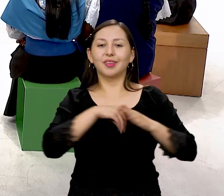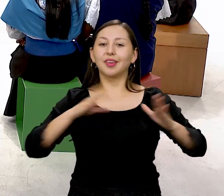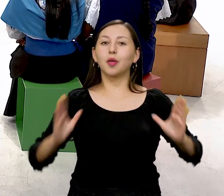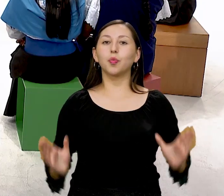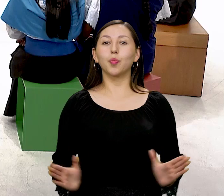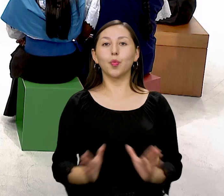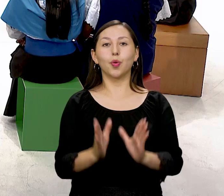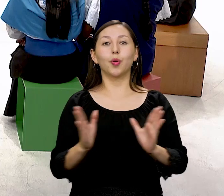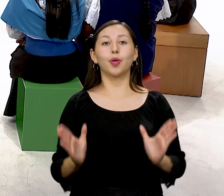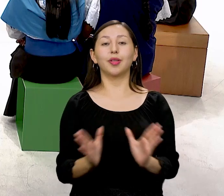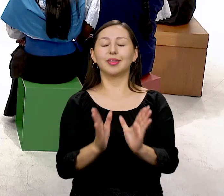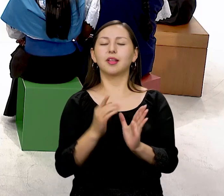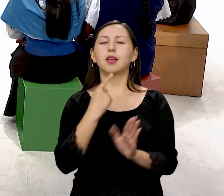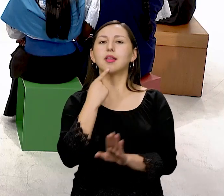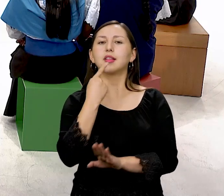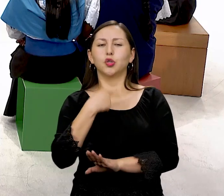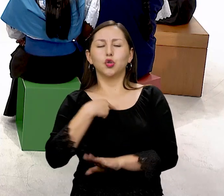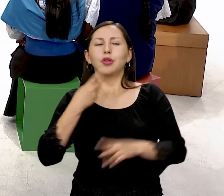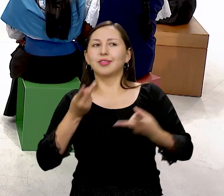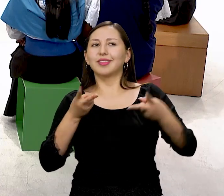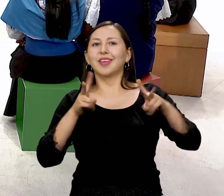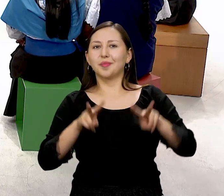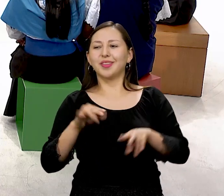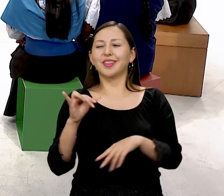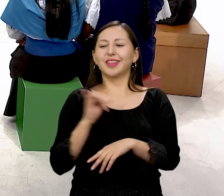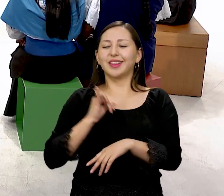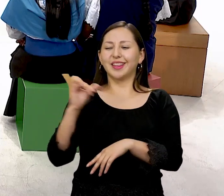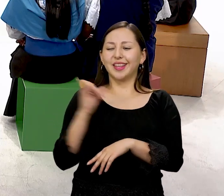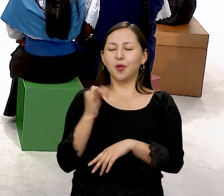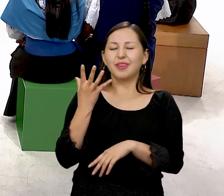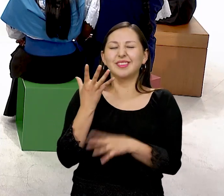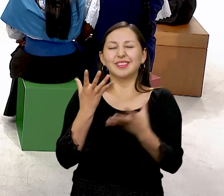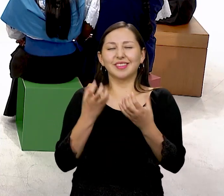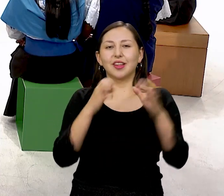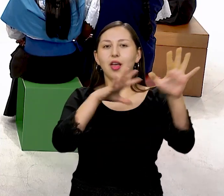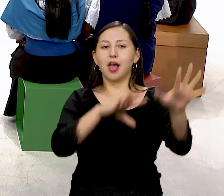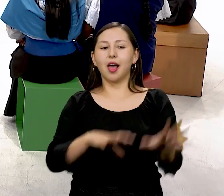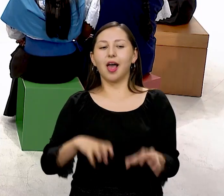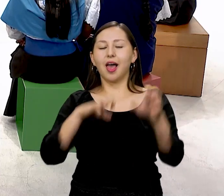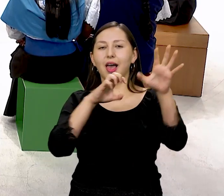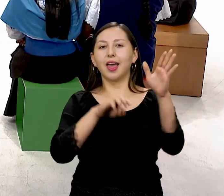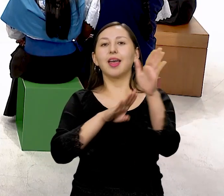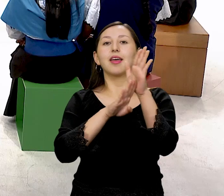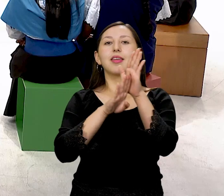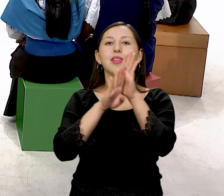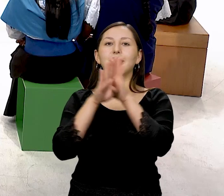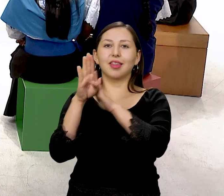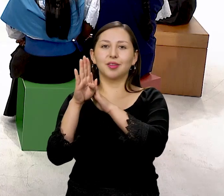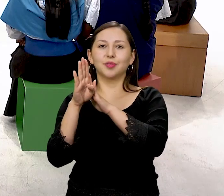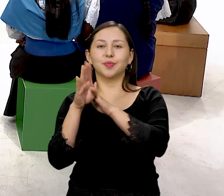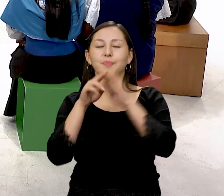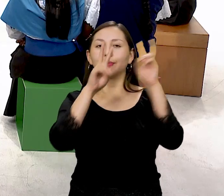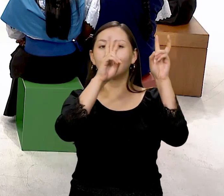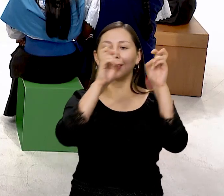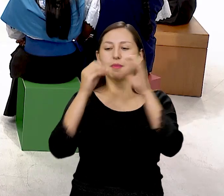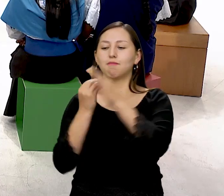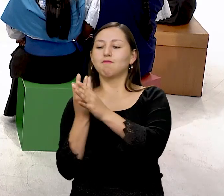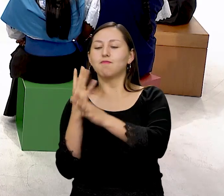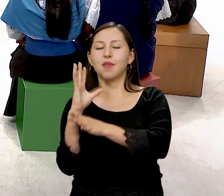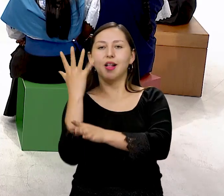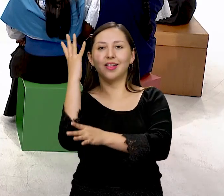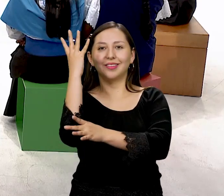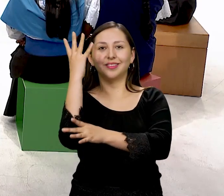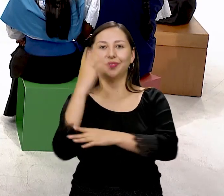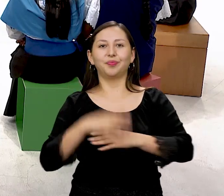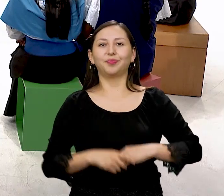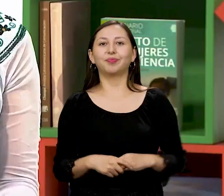ustedes se motiva y dice también quiero incursionar en la agricultura, mejorar esto o el tema de las plantas,